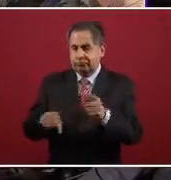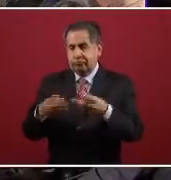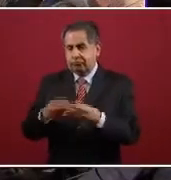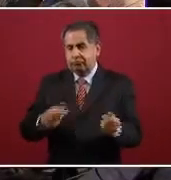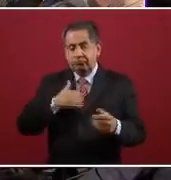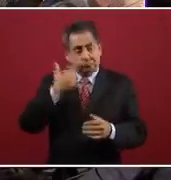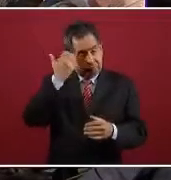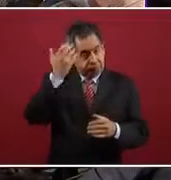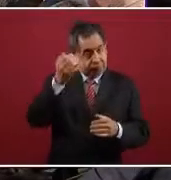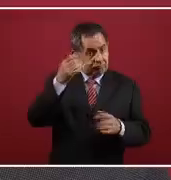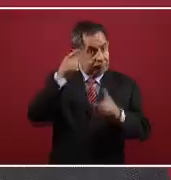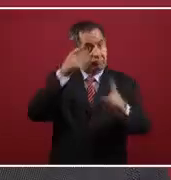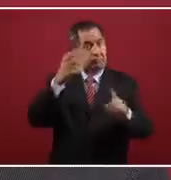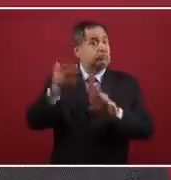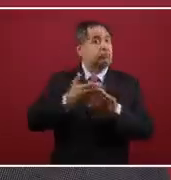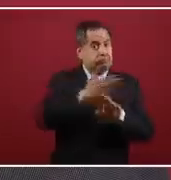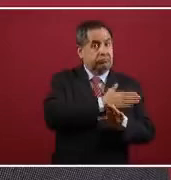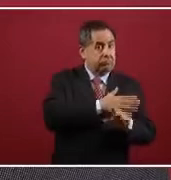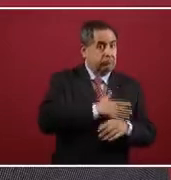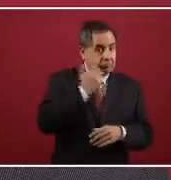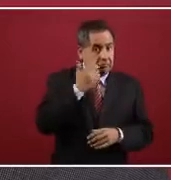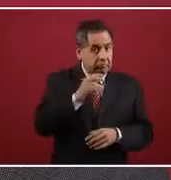Y se esmeraron